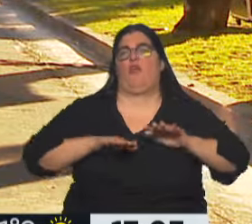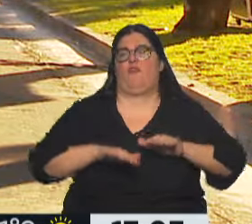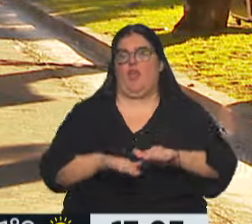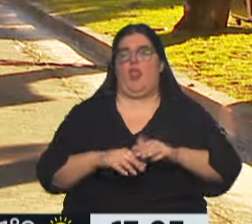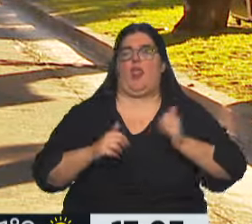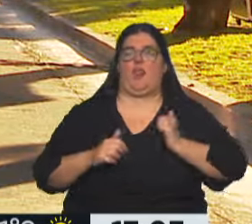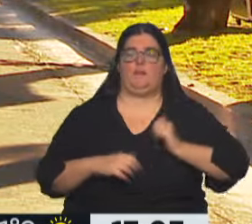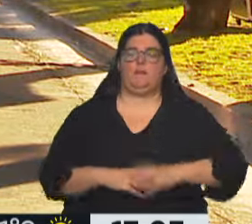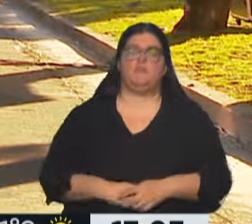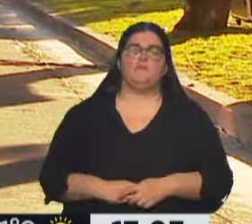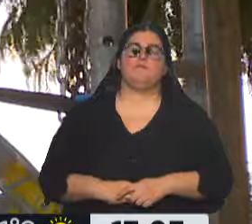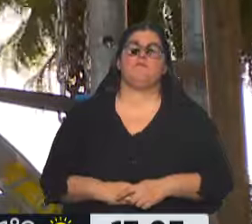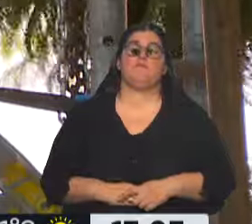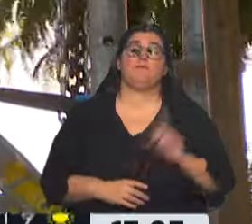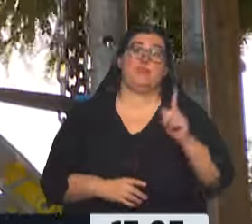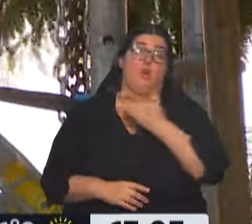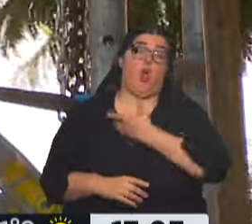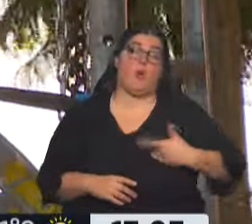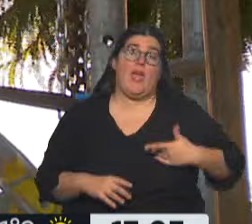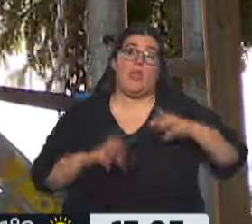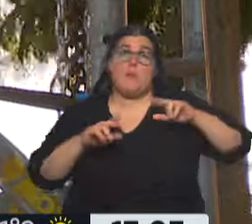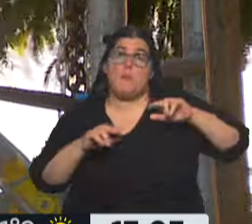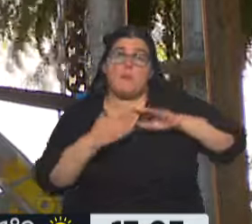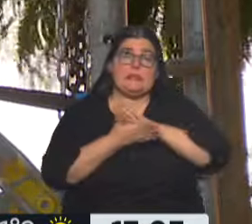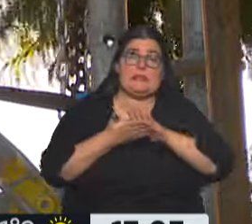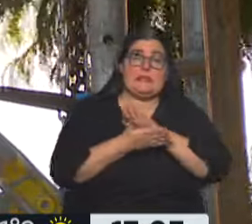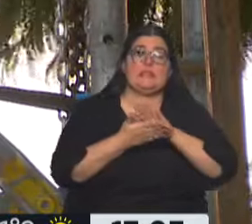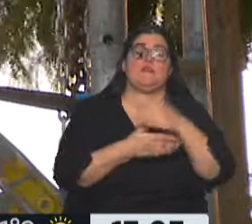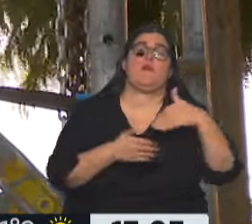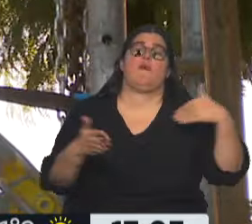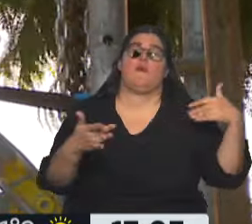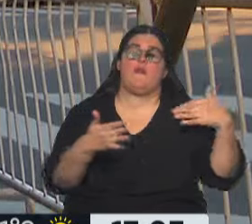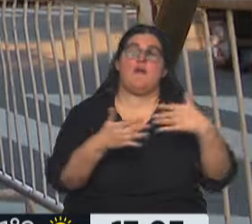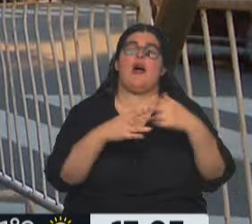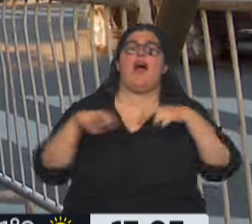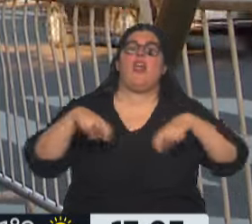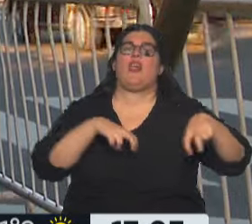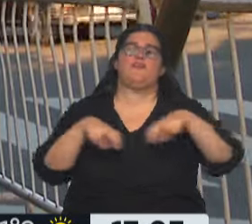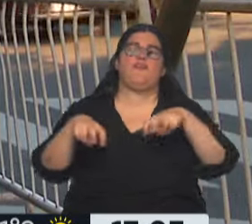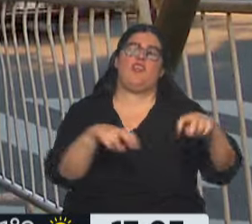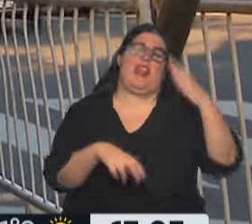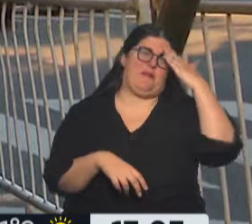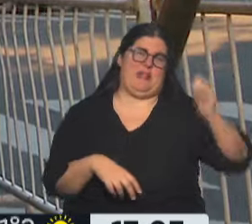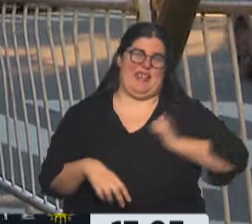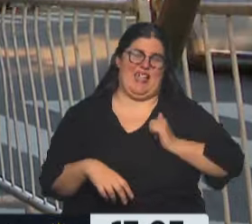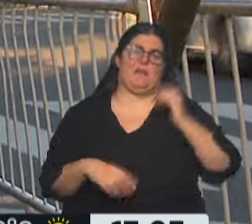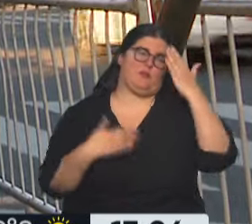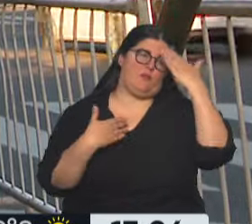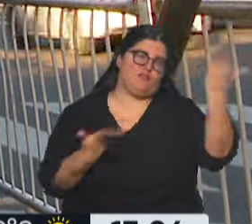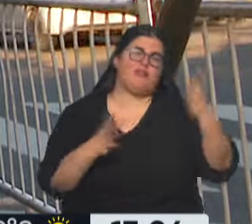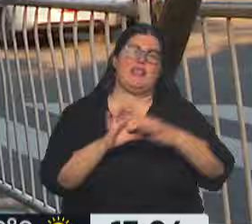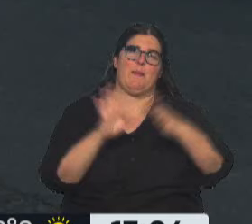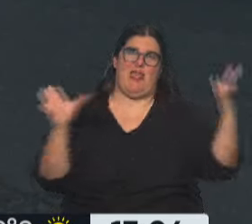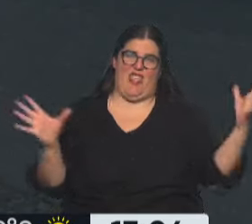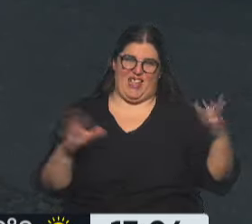Por esto mismo, el gobierno ultima los detalles para el desfile militar en conmemoración del Día de la Independencia. La celebración, como